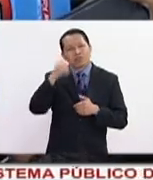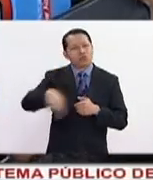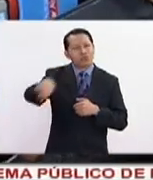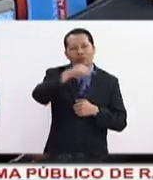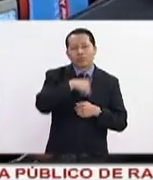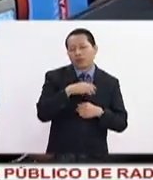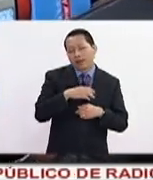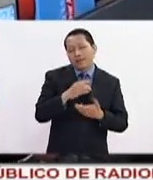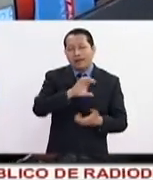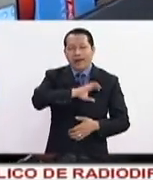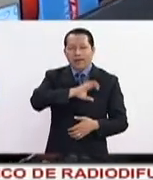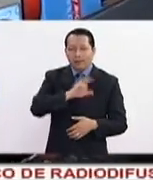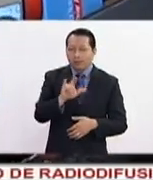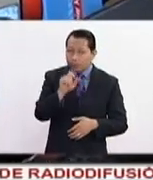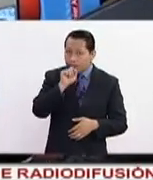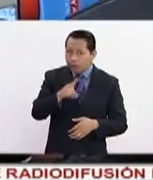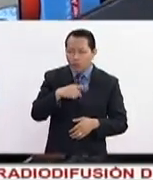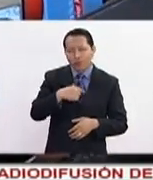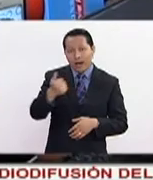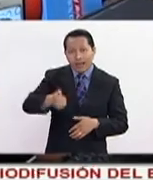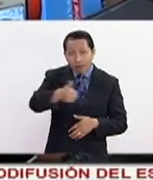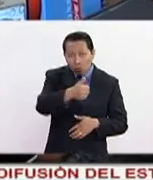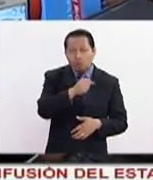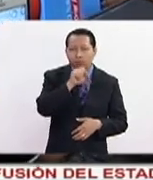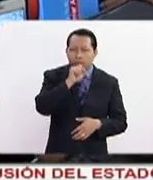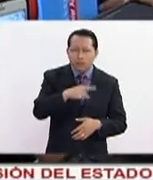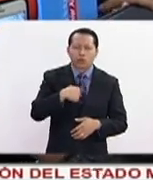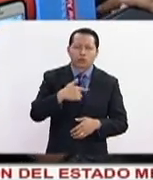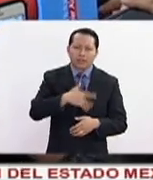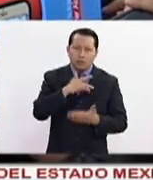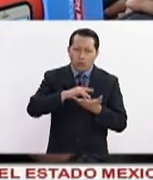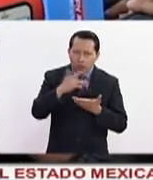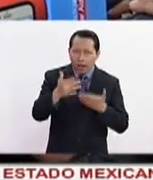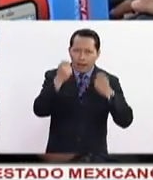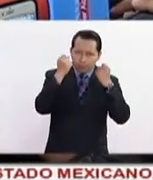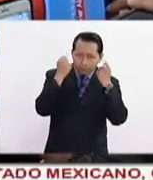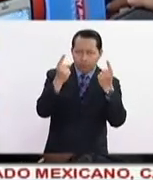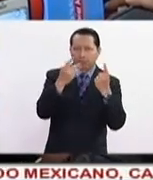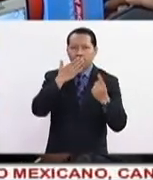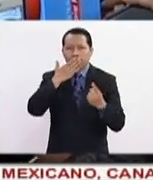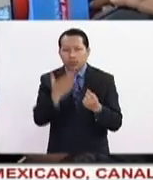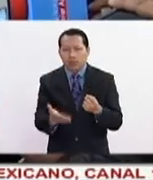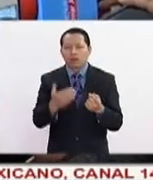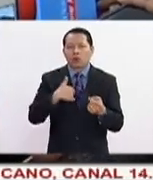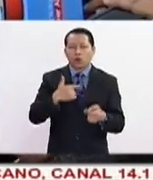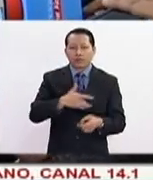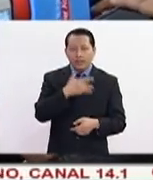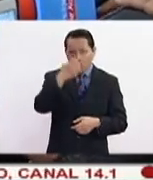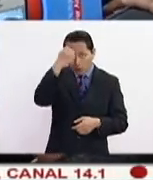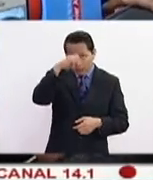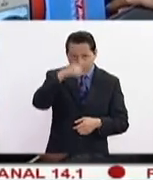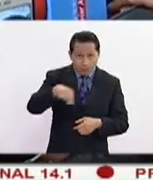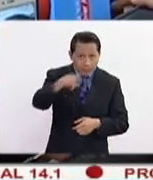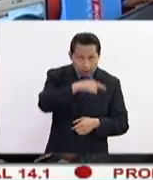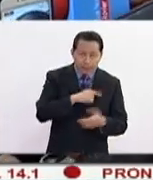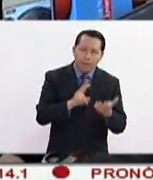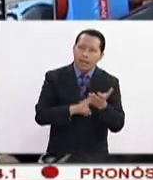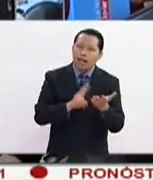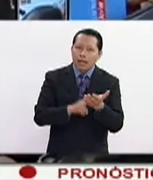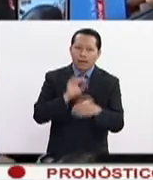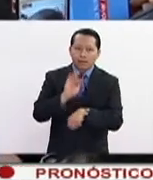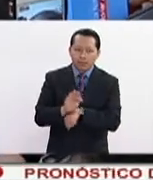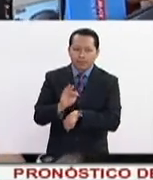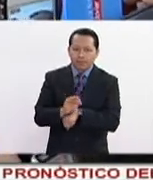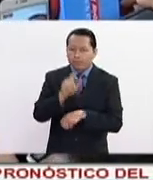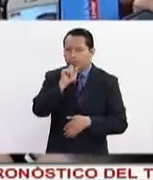queremos. Yo les tengo a todos y cada uno de ellos agradecimiento, admiración y estoy seguro que su experiencia seguirá siendo valiosa para el país por